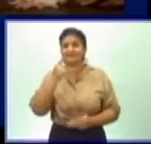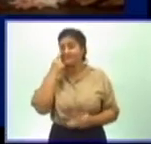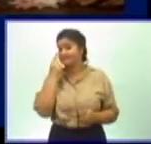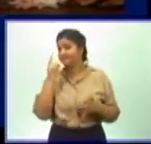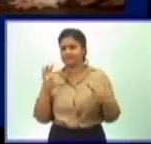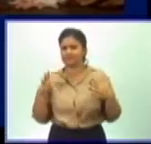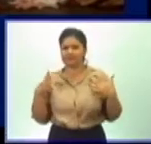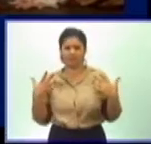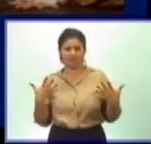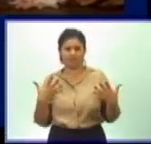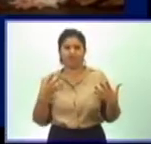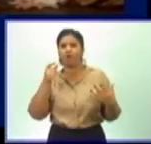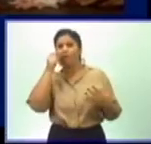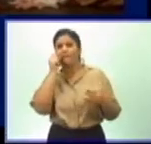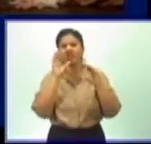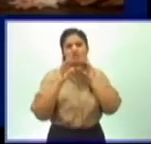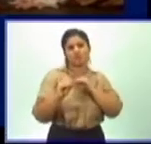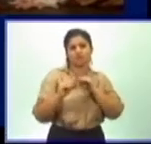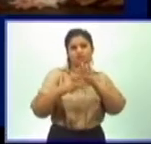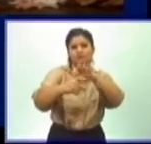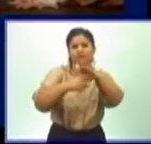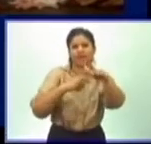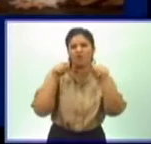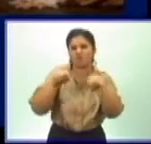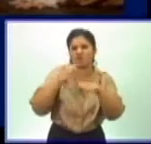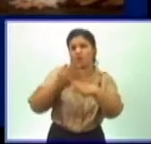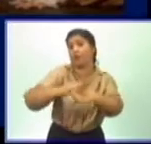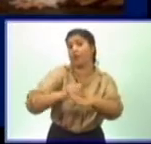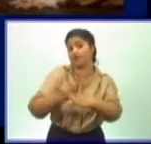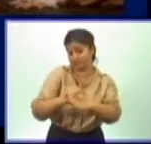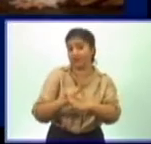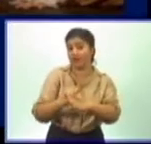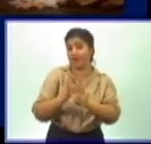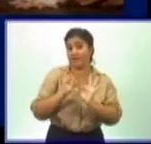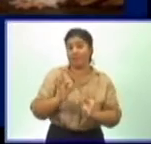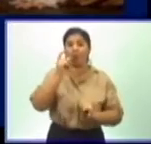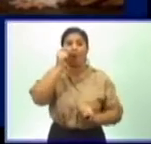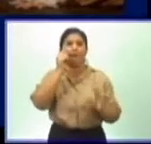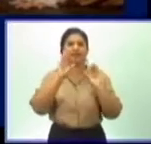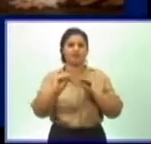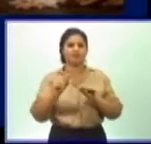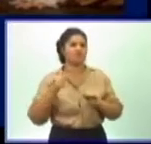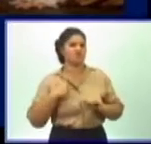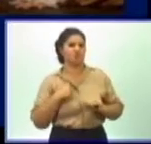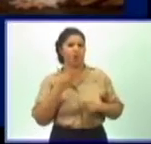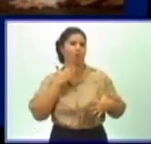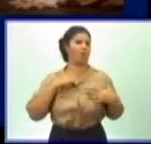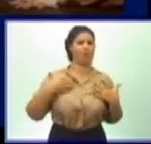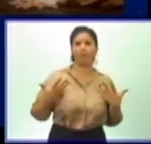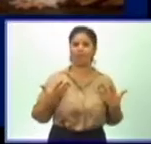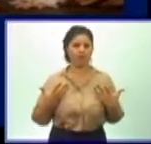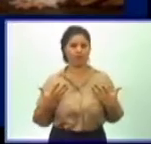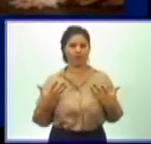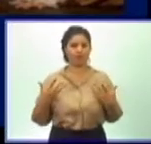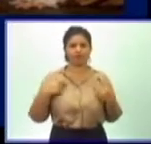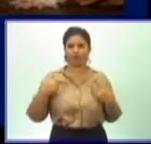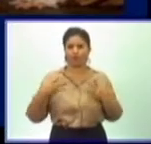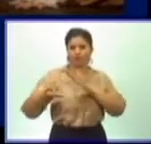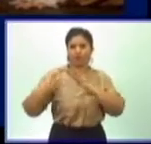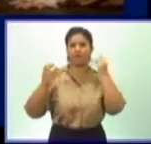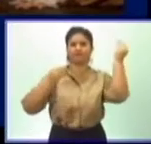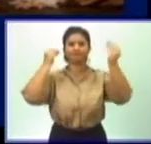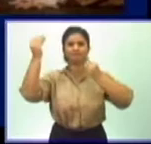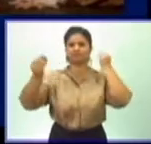mismo nos anuncia de su malicia, de su falsedad, de la forma en que